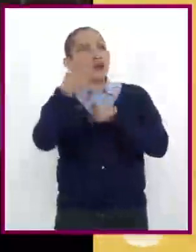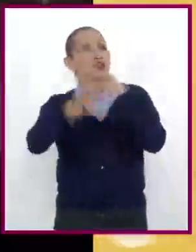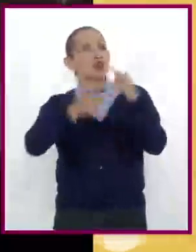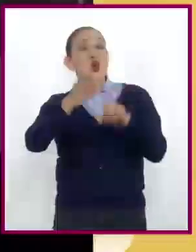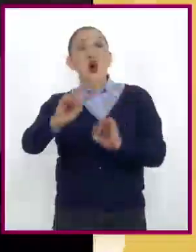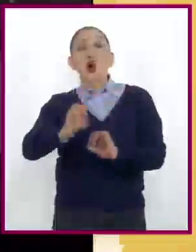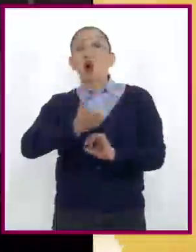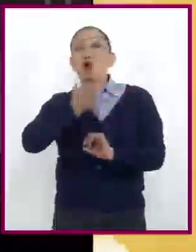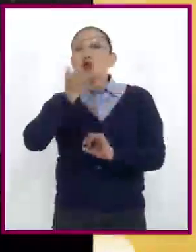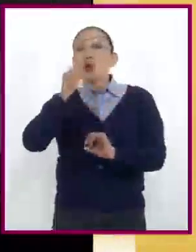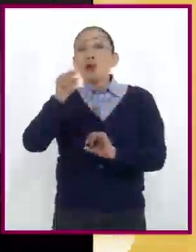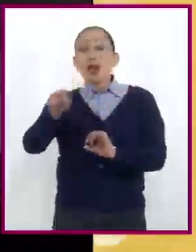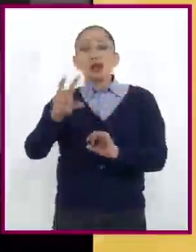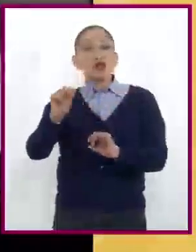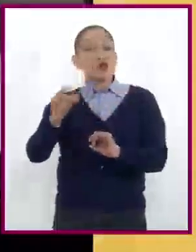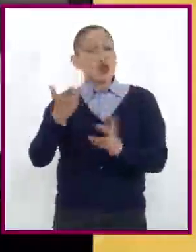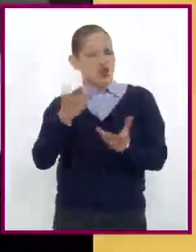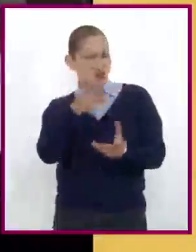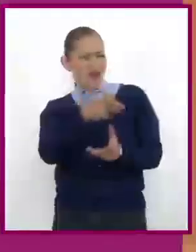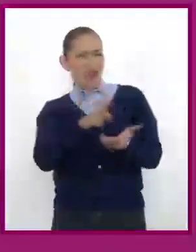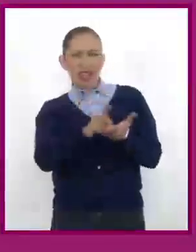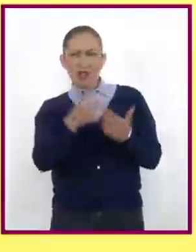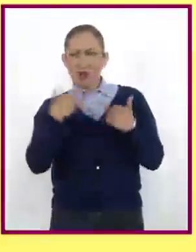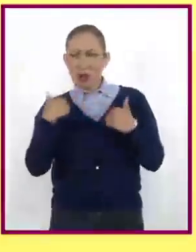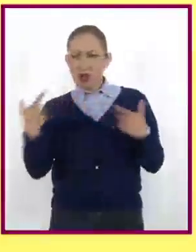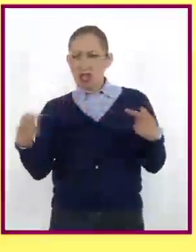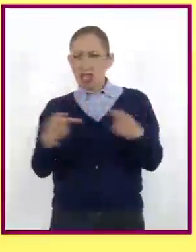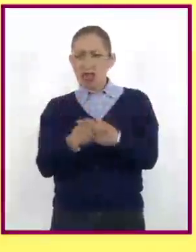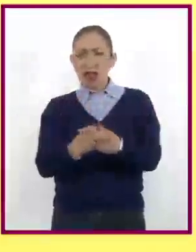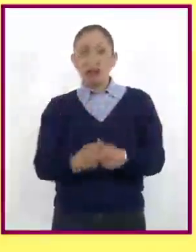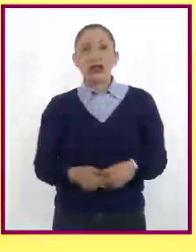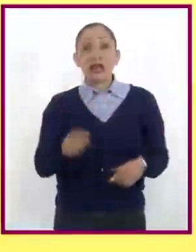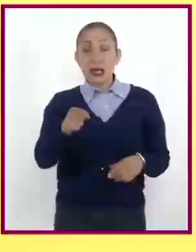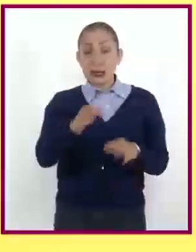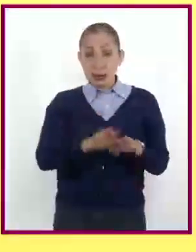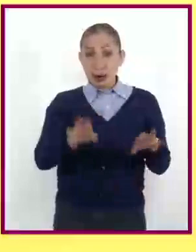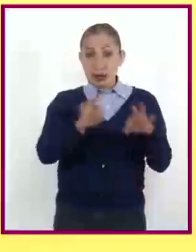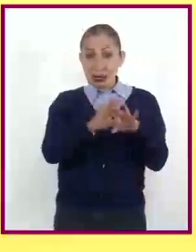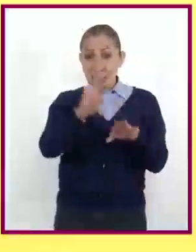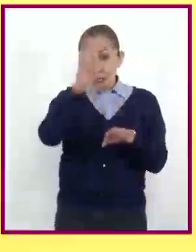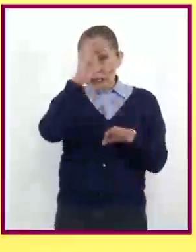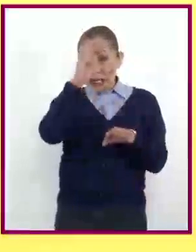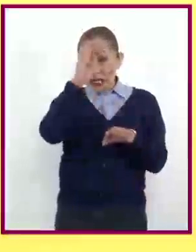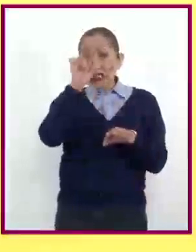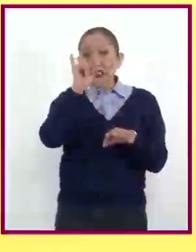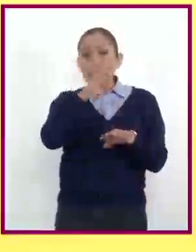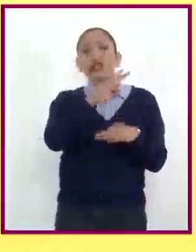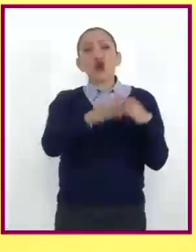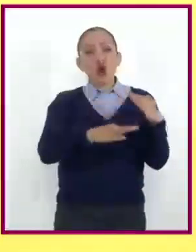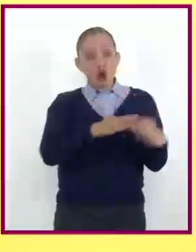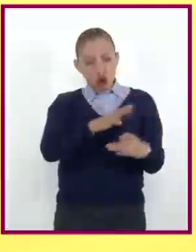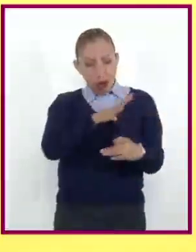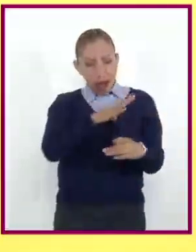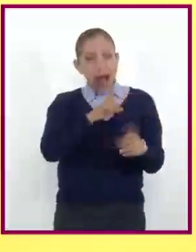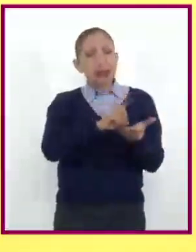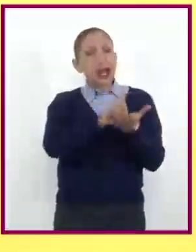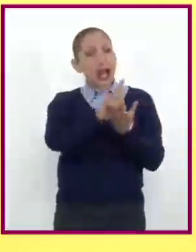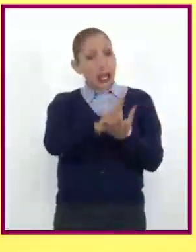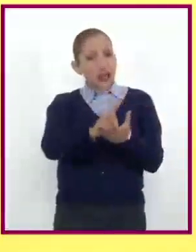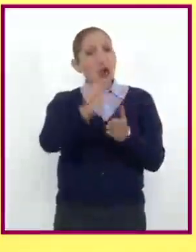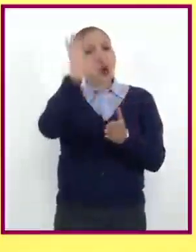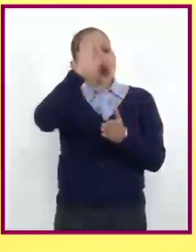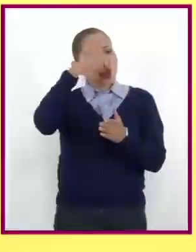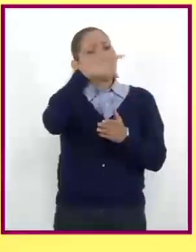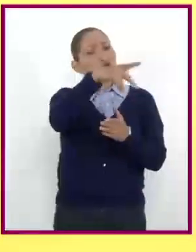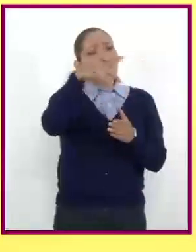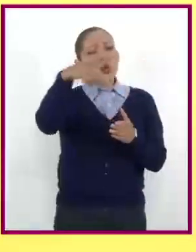una costumbre van en contra de un derecho humano? Es importante considerar que si bien todos tenemos derecho a una cultura